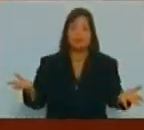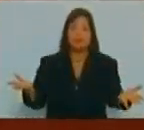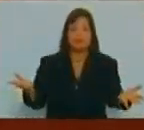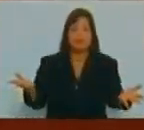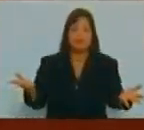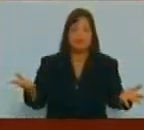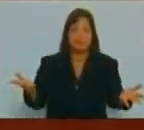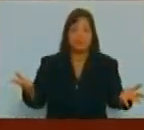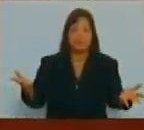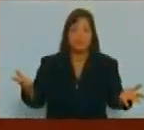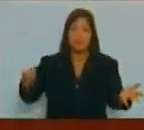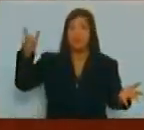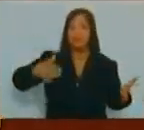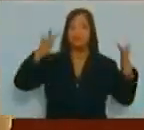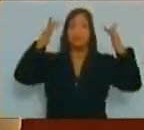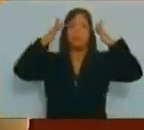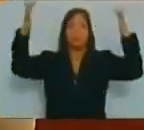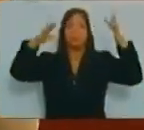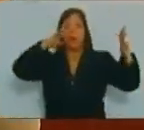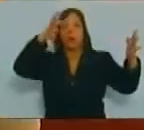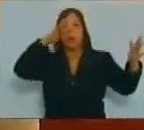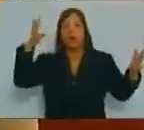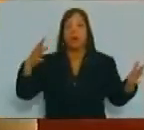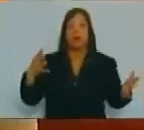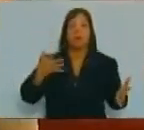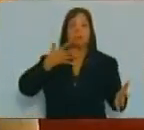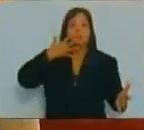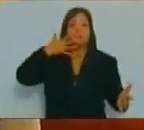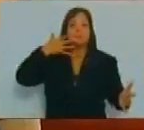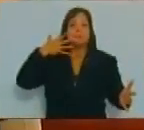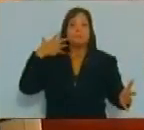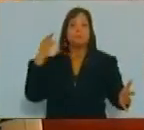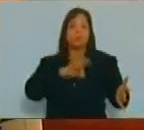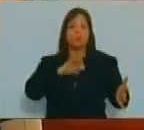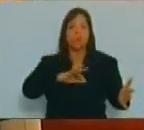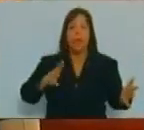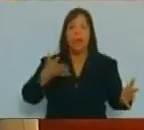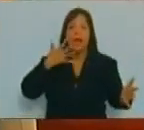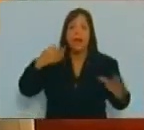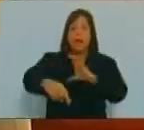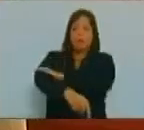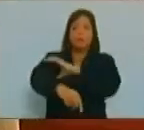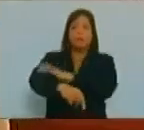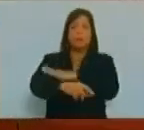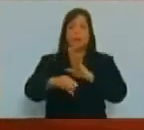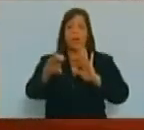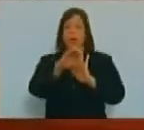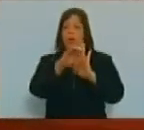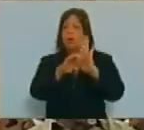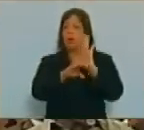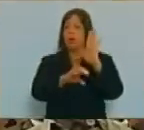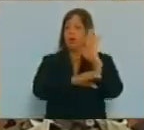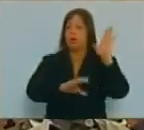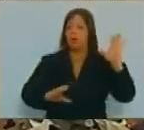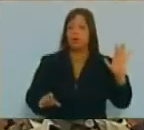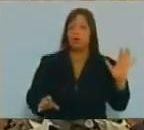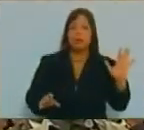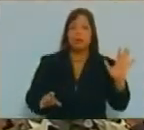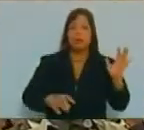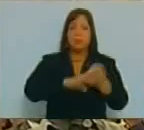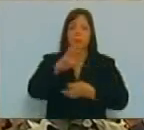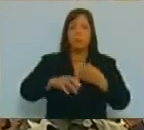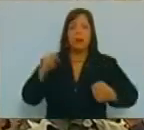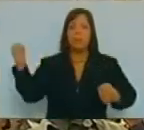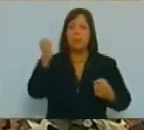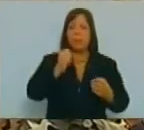qué dicen esos eruditos que estudian el fenómeno social como condicionante para generar la